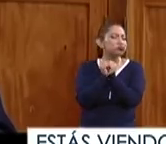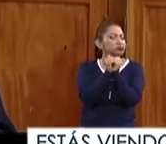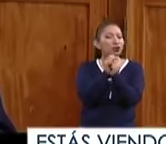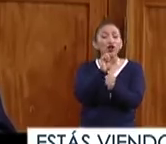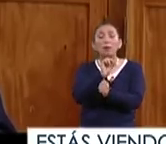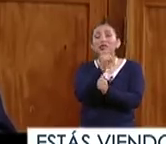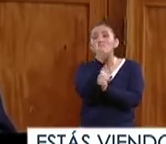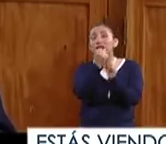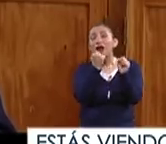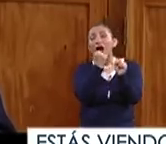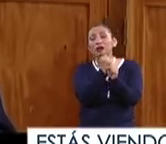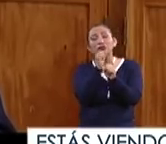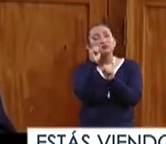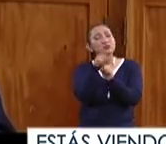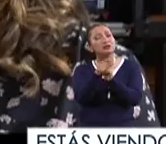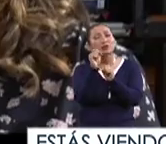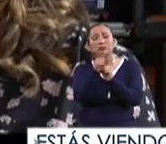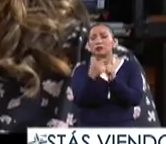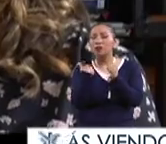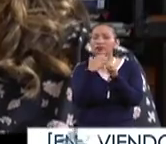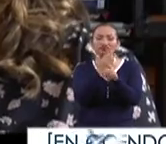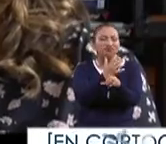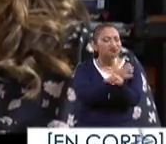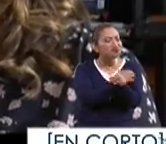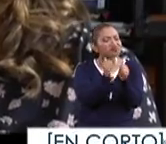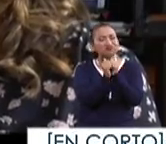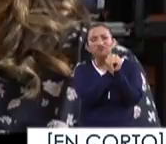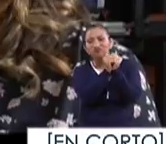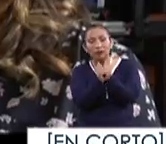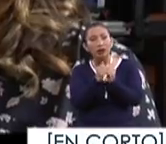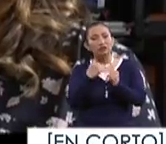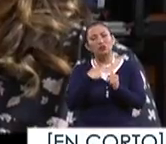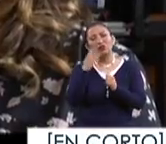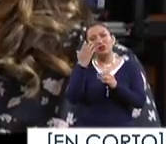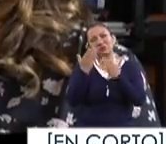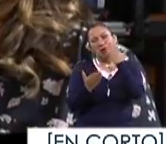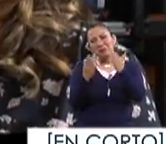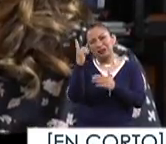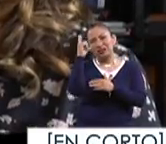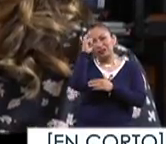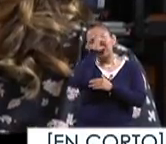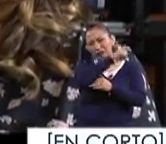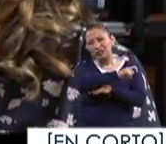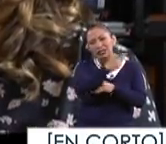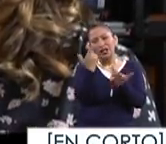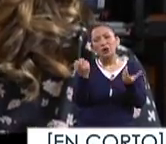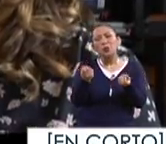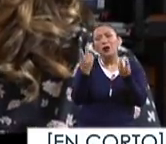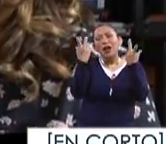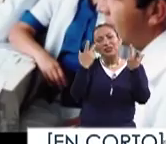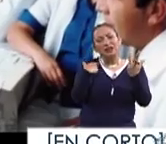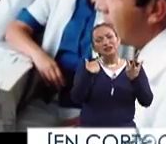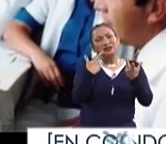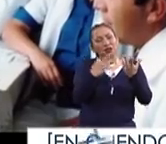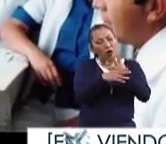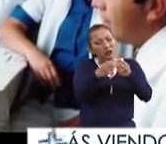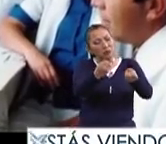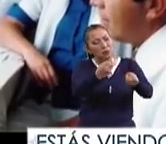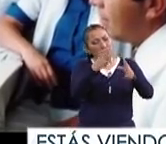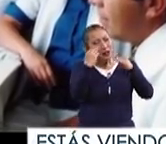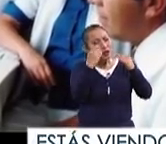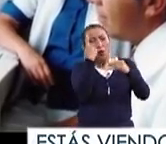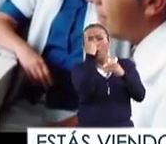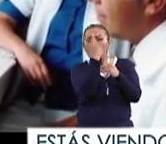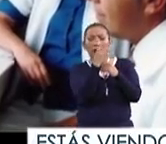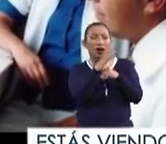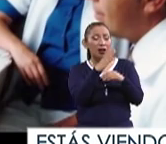sus 97 años de edad cerca de mí. Siempre me ha costado trabajo ubicar cuántas cosas me dejó. El primero, el más